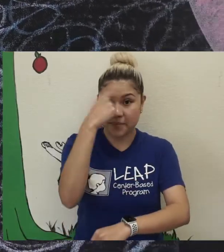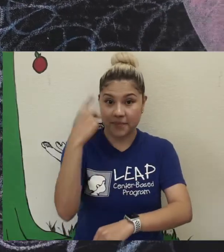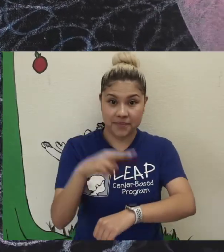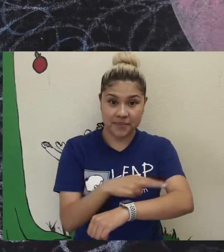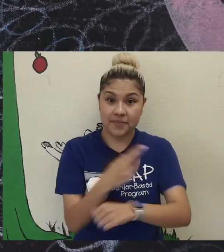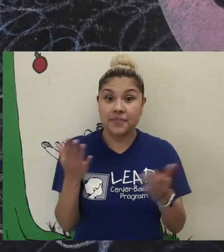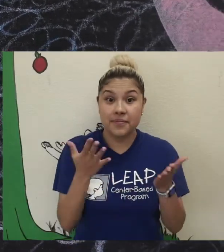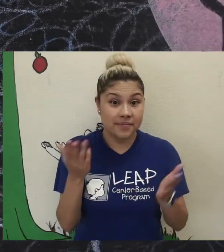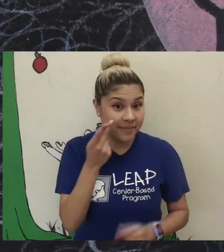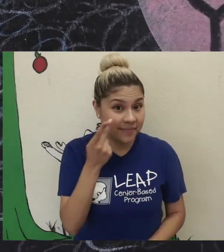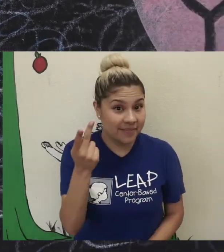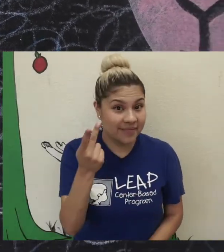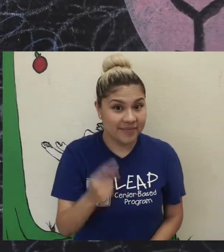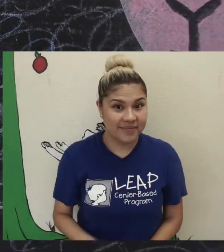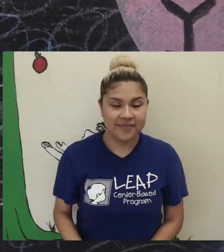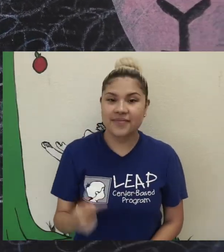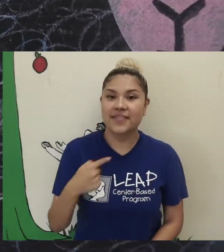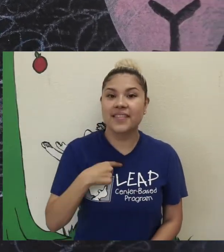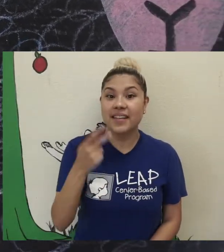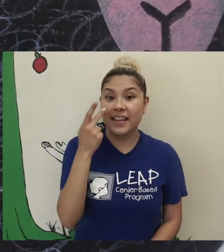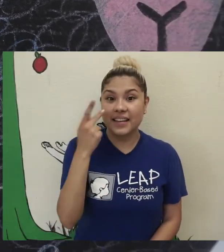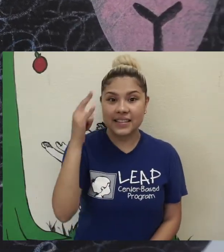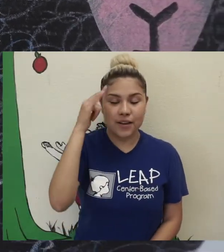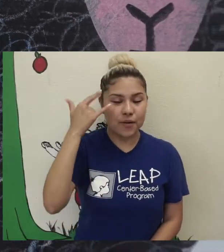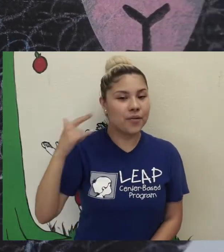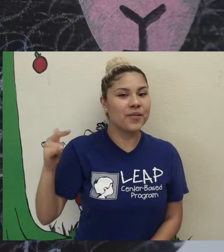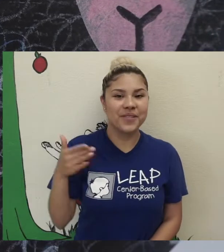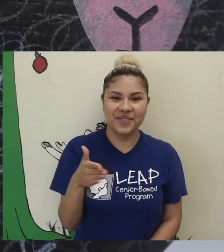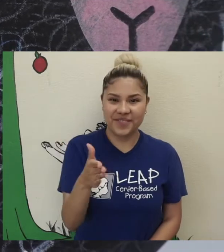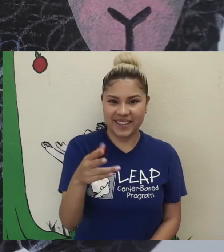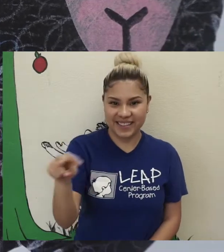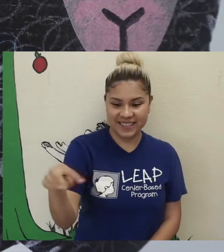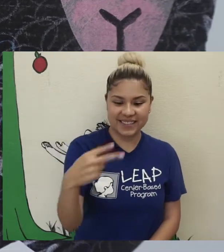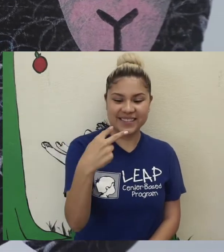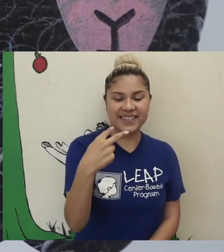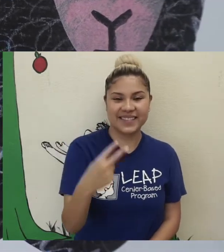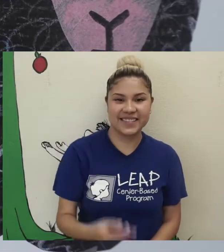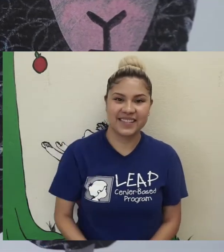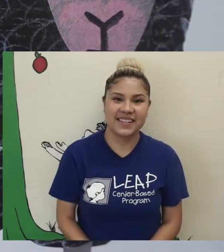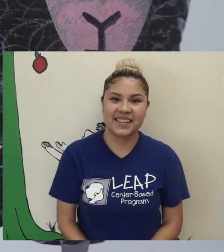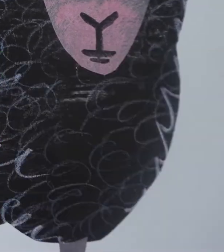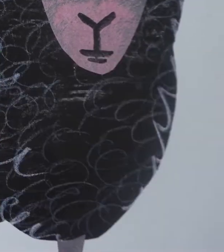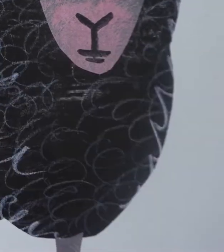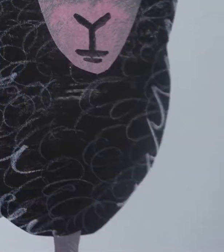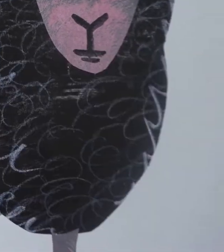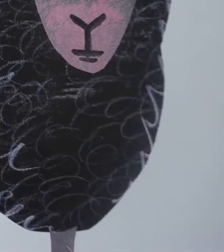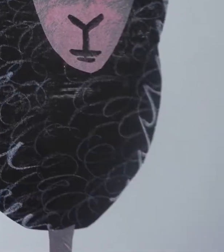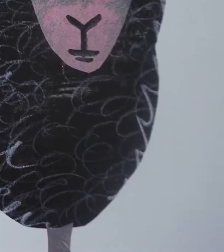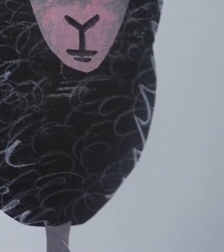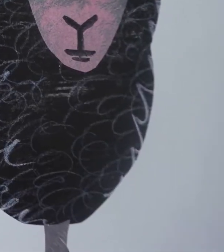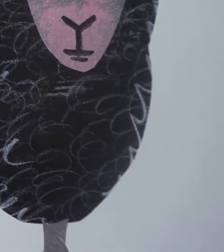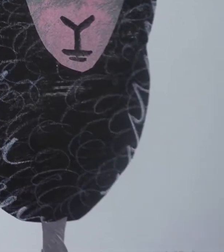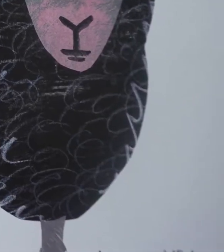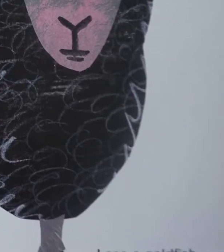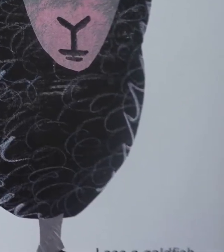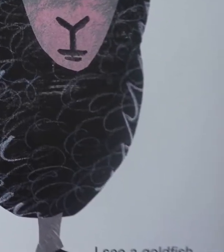Oveja negra, ¿qué ves ahí? Yo veo un pez dorado que me mira a